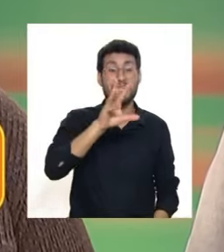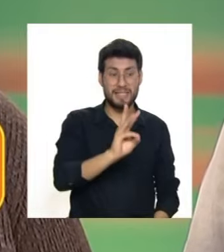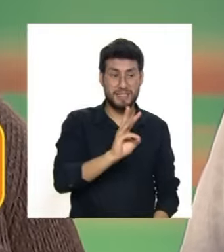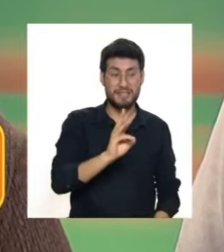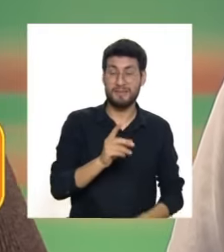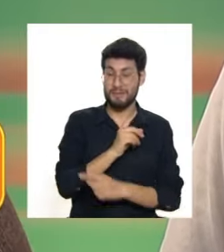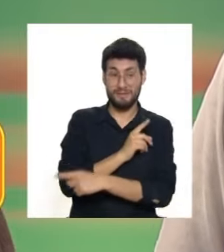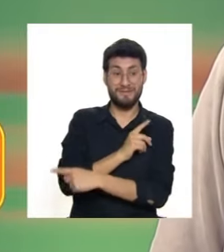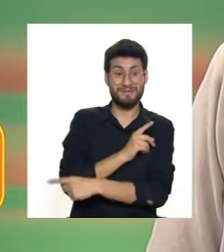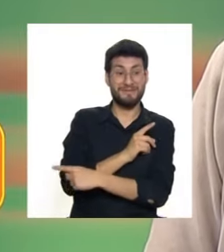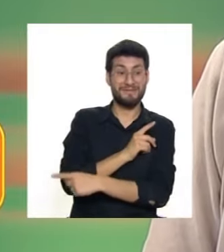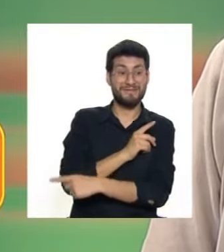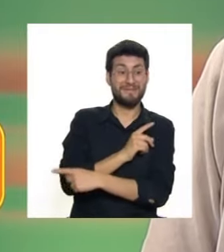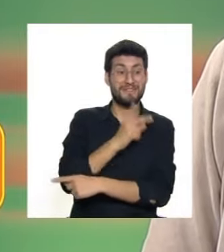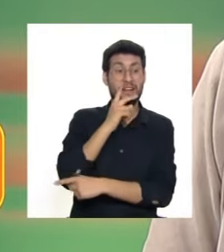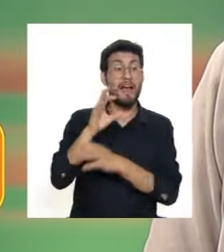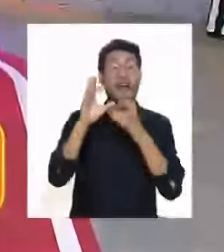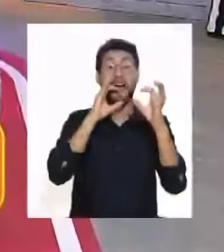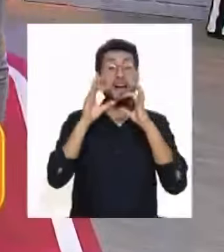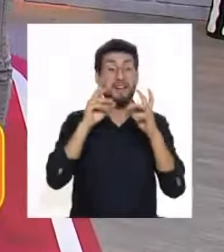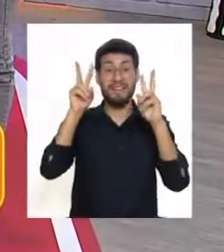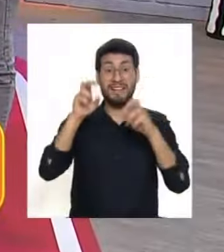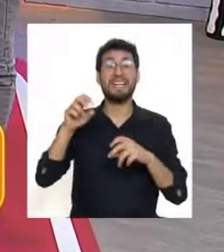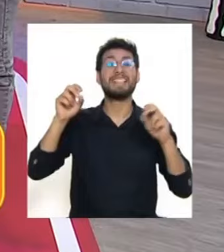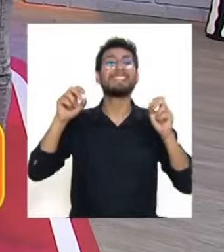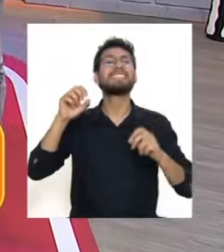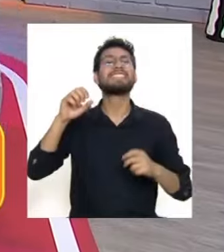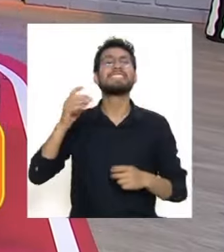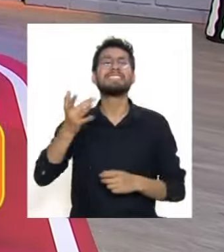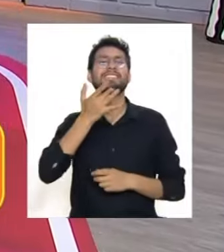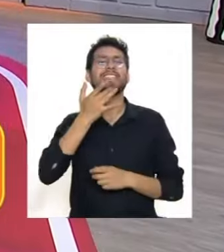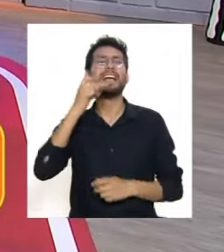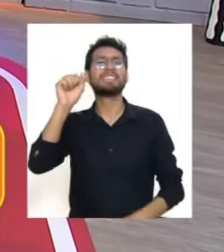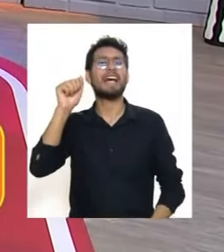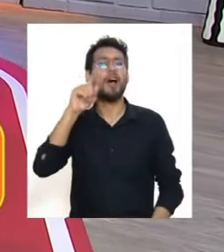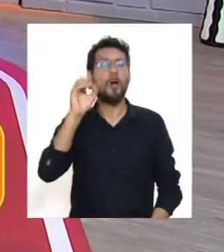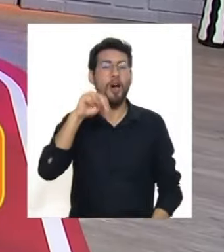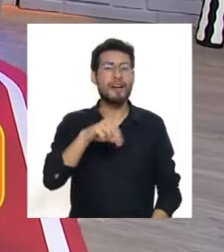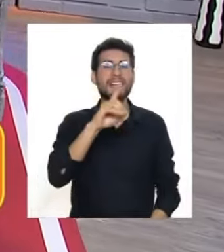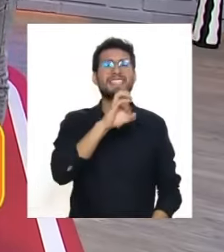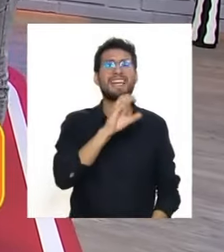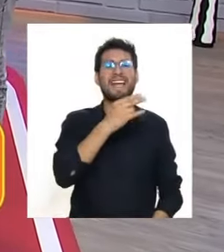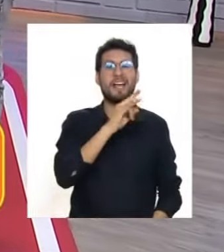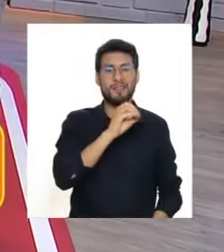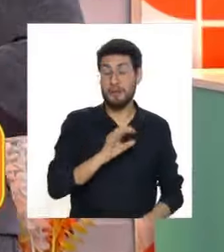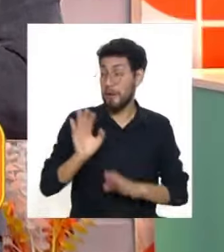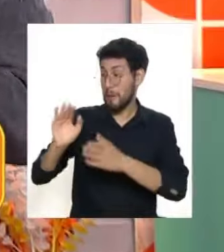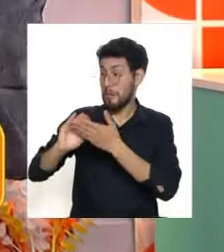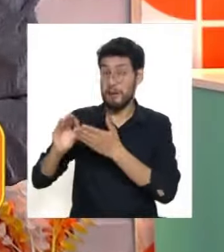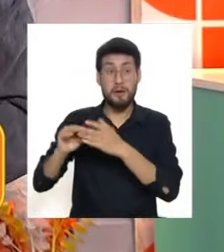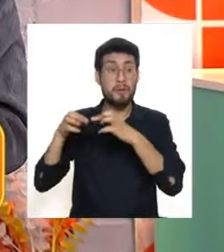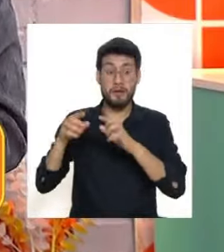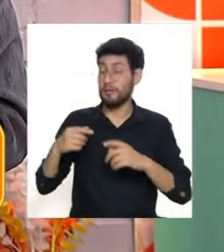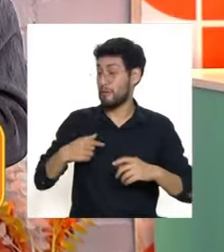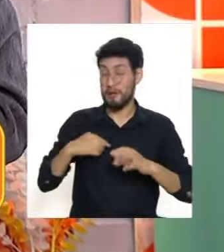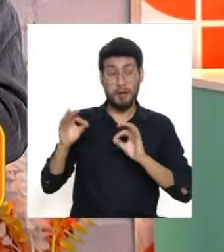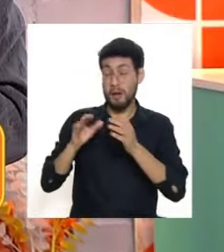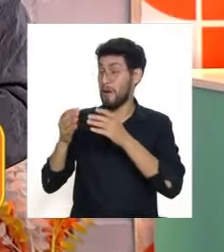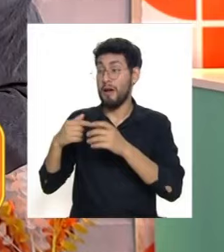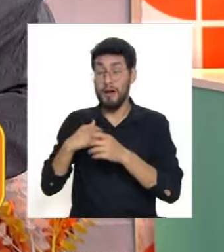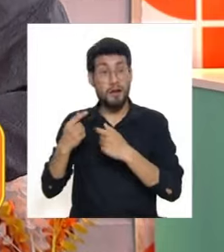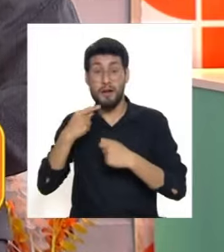968-25-3136. Ahí está. Y en Facebook estás como La Sazón de Charito. Sí, La Sazón de Charito. Si me permite, Charito, hacer algo, no te voy a hacer ningún